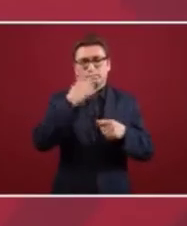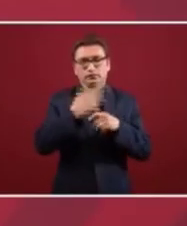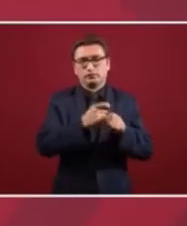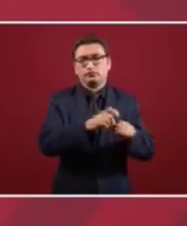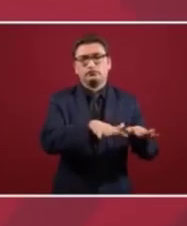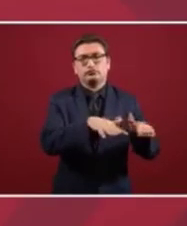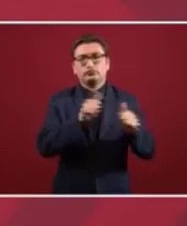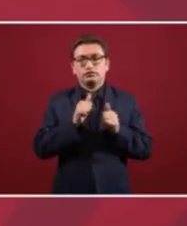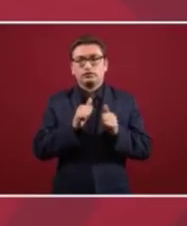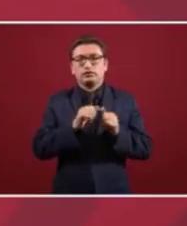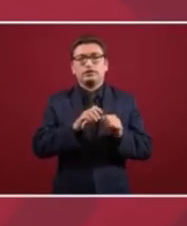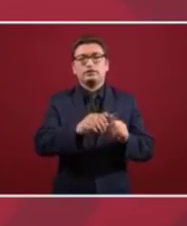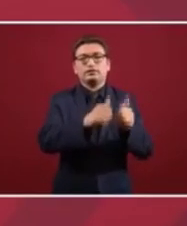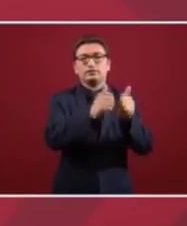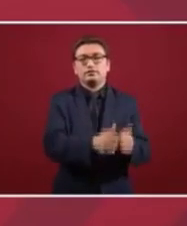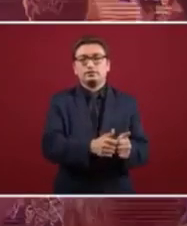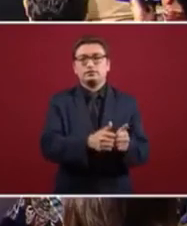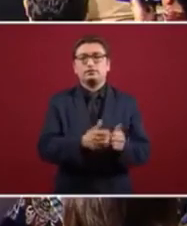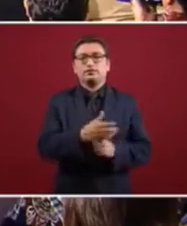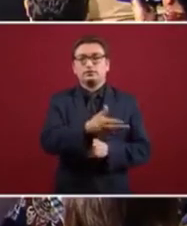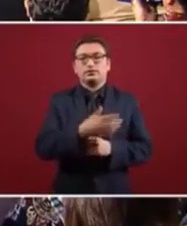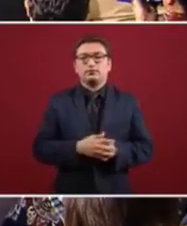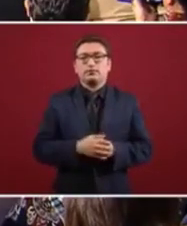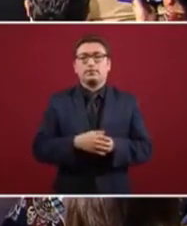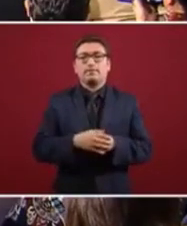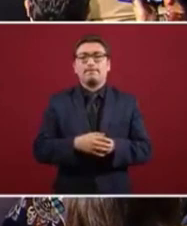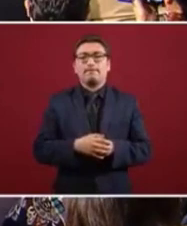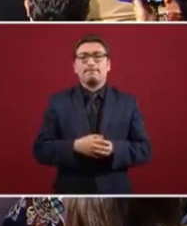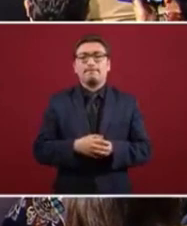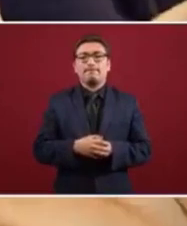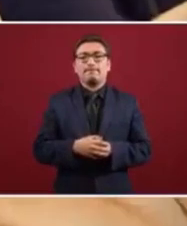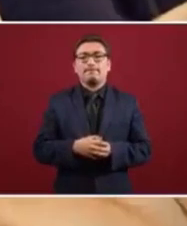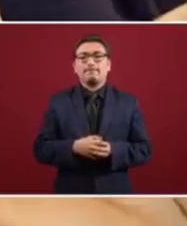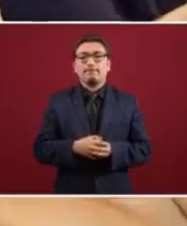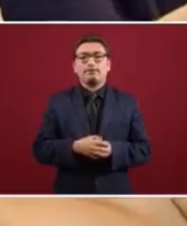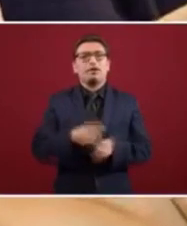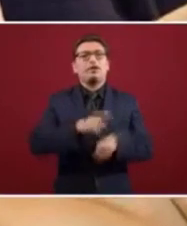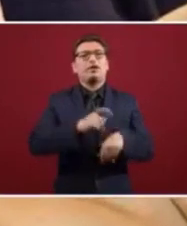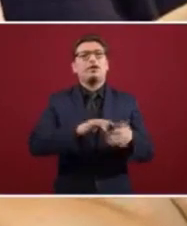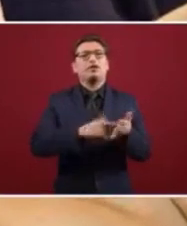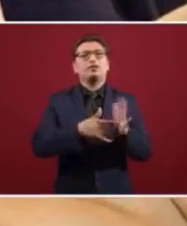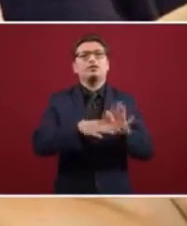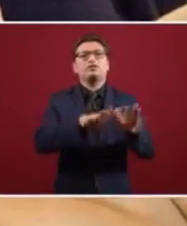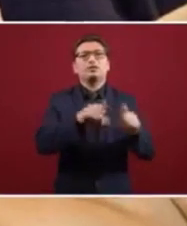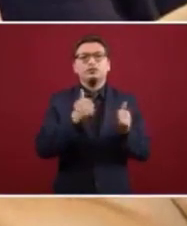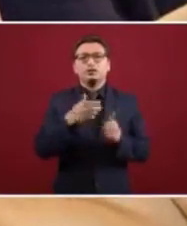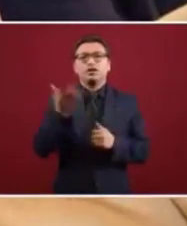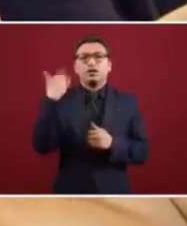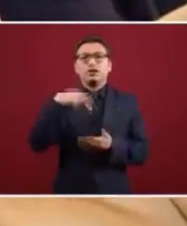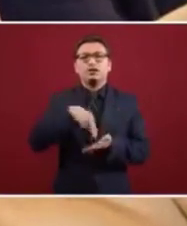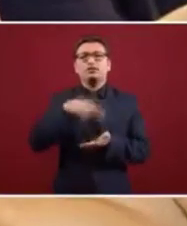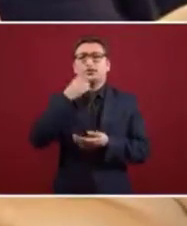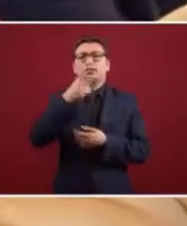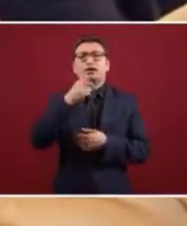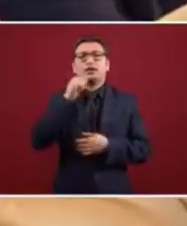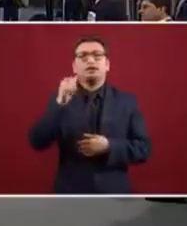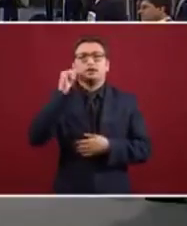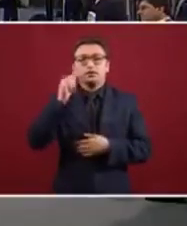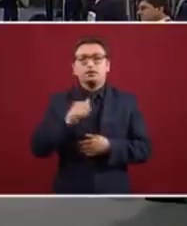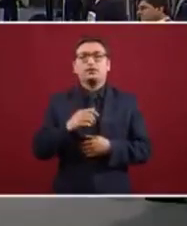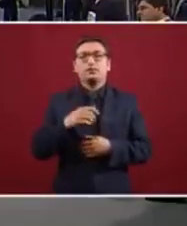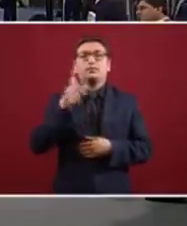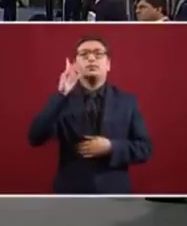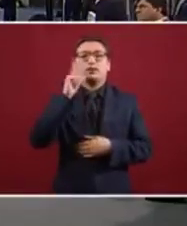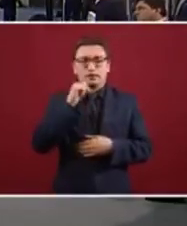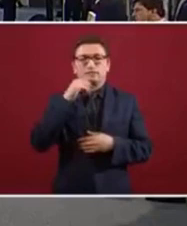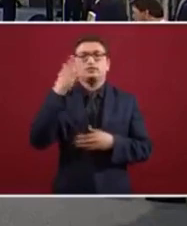Y ya se quedan. Entonces, ellos, ¿a qué hora se retiraron? ¿Eh? Entonces, ¿a qué hora se retiraron? Ya se dijo ayer, mañana se